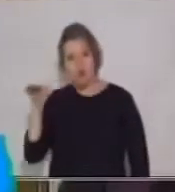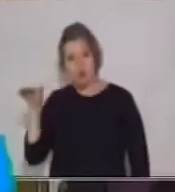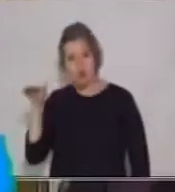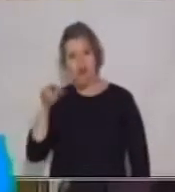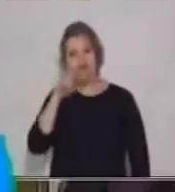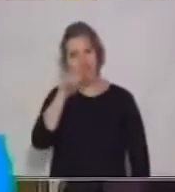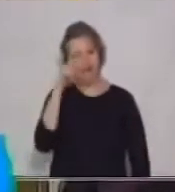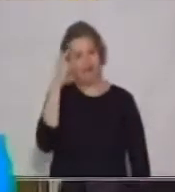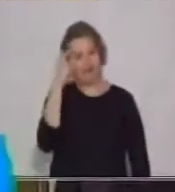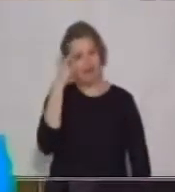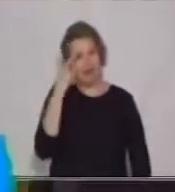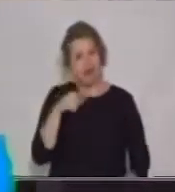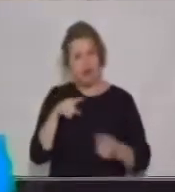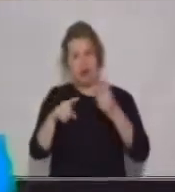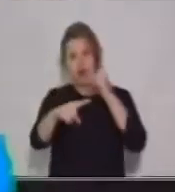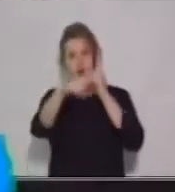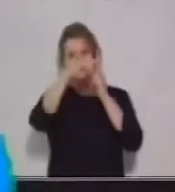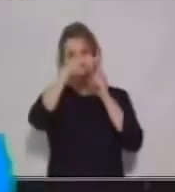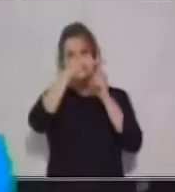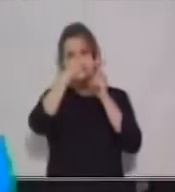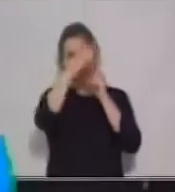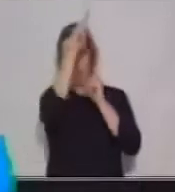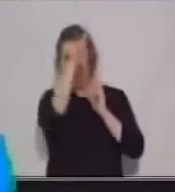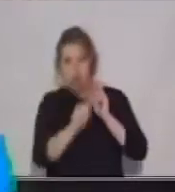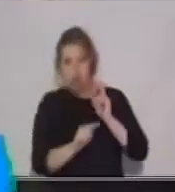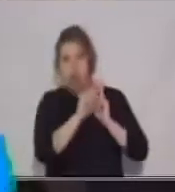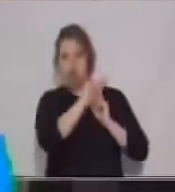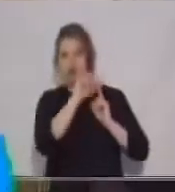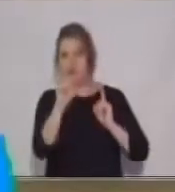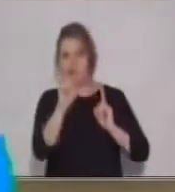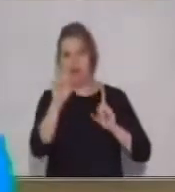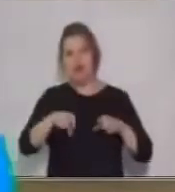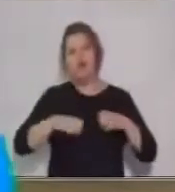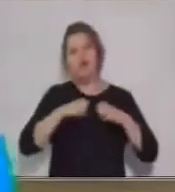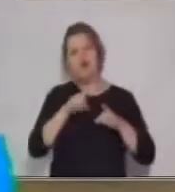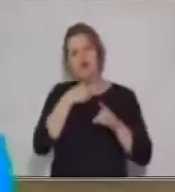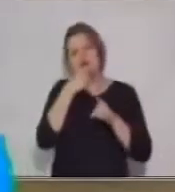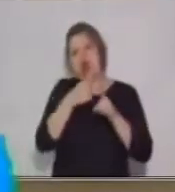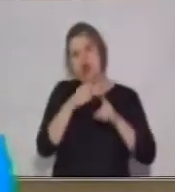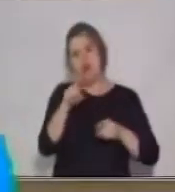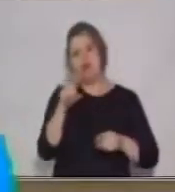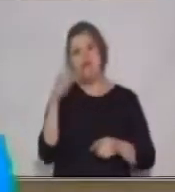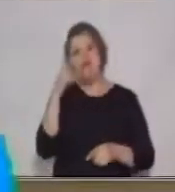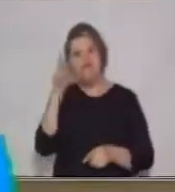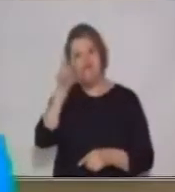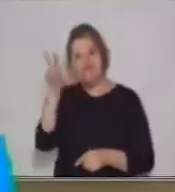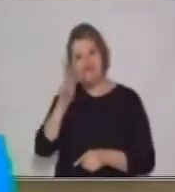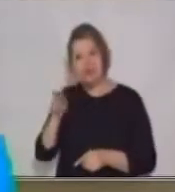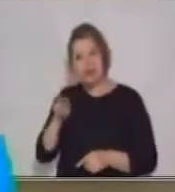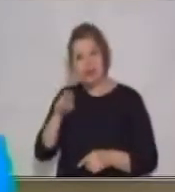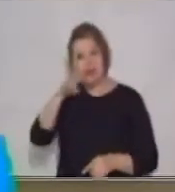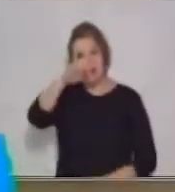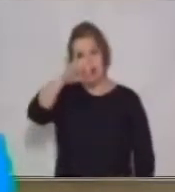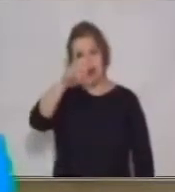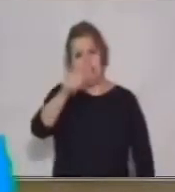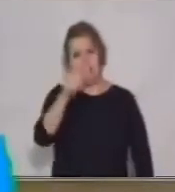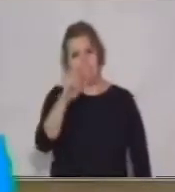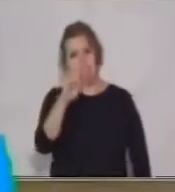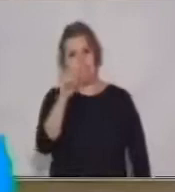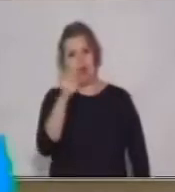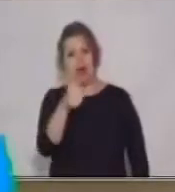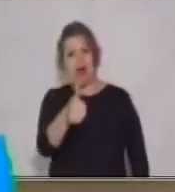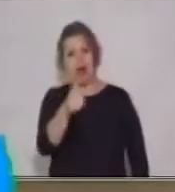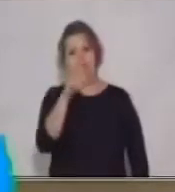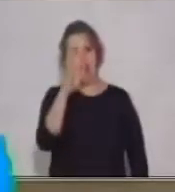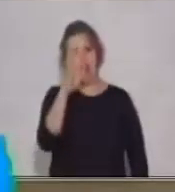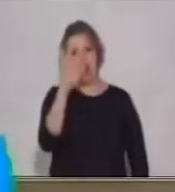horizontal. Cuando estamos en presencia de una parábola, que podemos decir es una parábola positiva, porque se abre